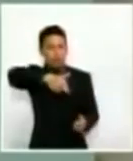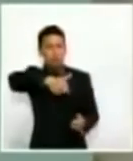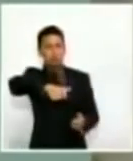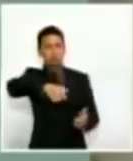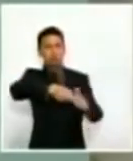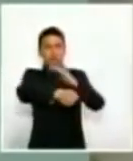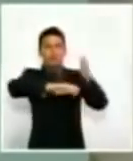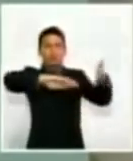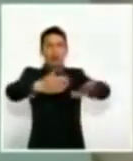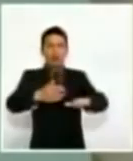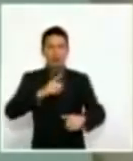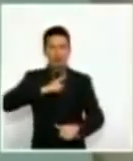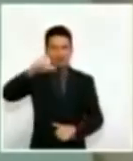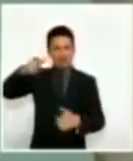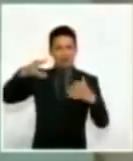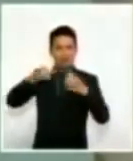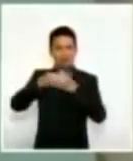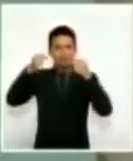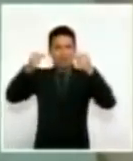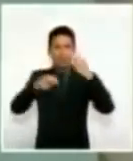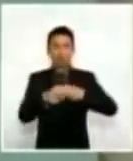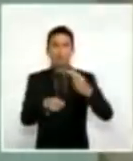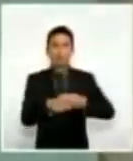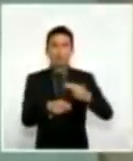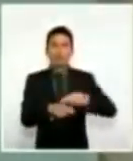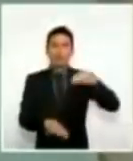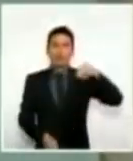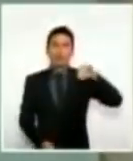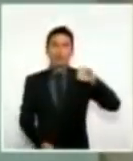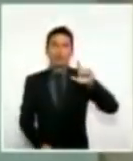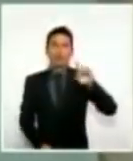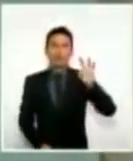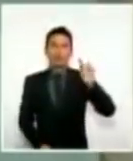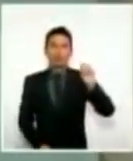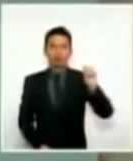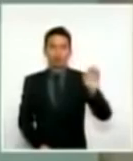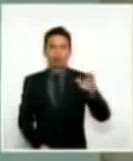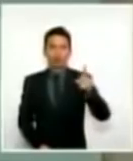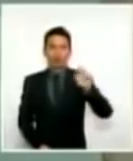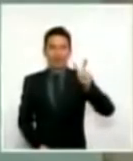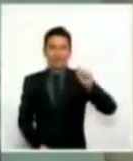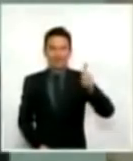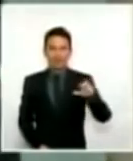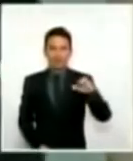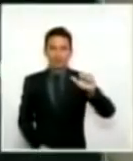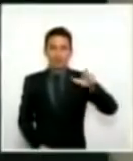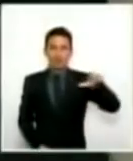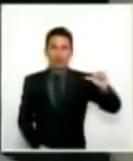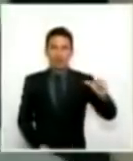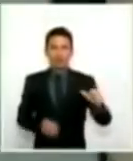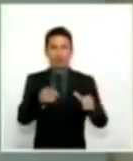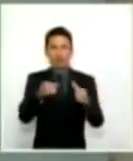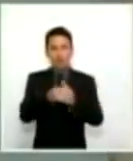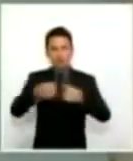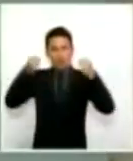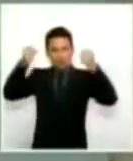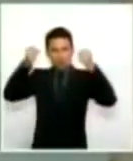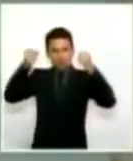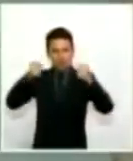sindical cuyo nombre es Milton Enrique Rivas Parra, dirigente sindical de la Unión Sindical